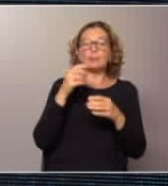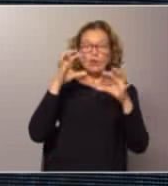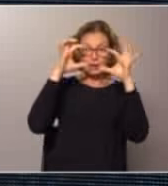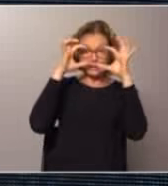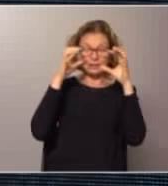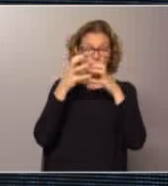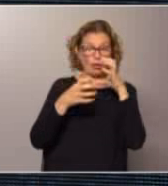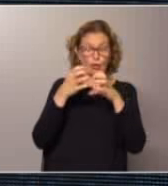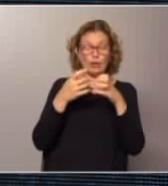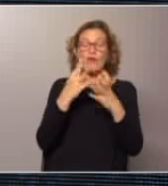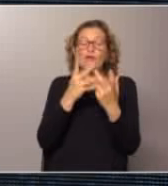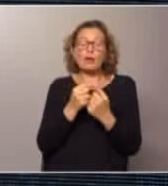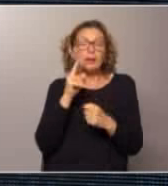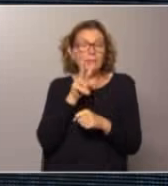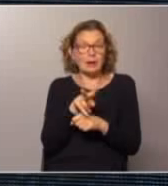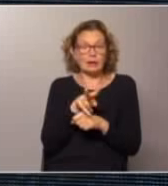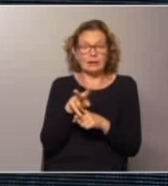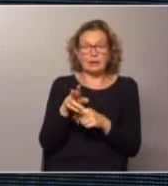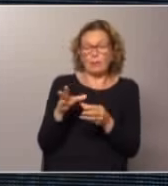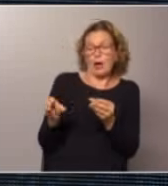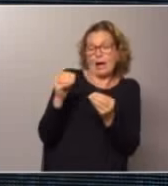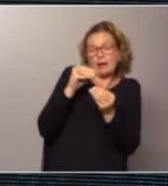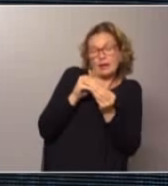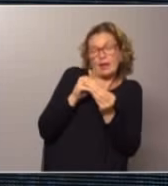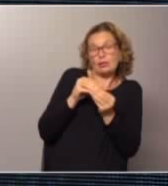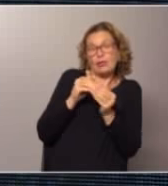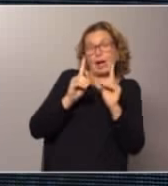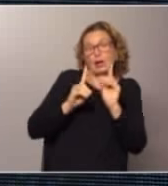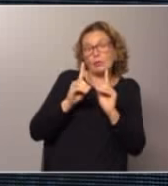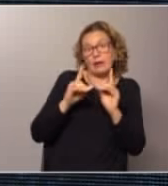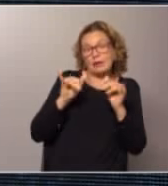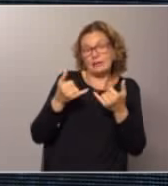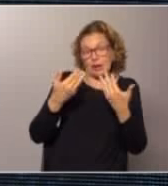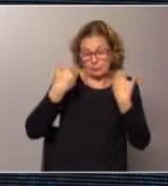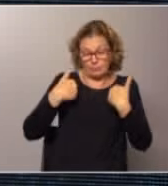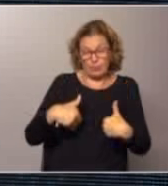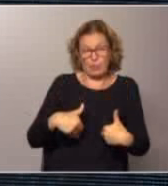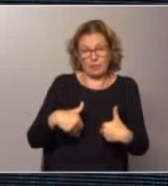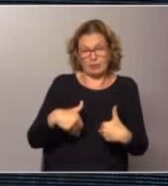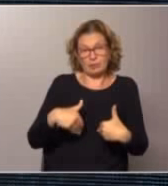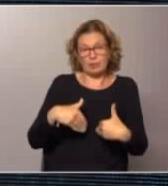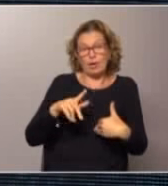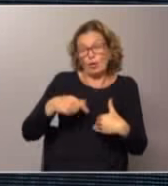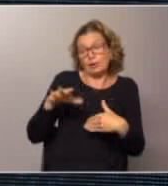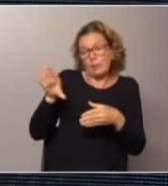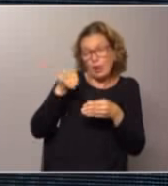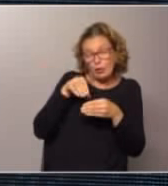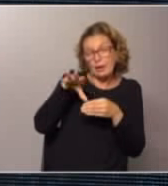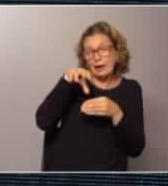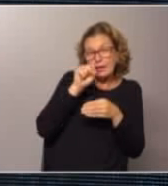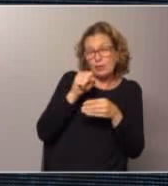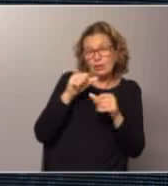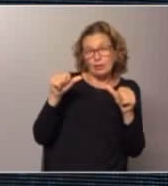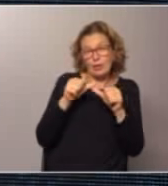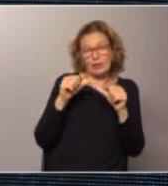de mirar cosas que traemos que vamos agregando algunas que tenemos como seres humanos algunas que vamos agregando construcciones que